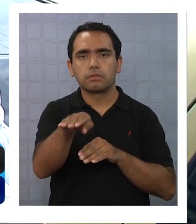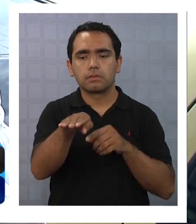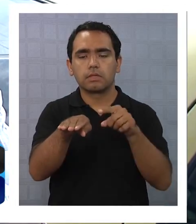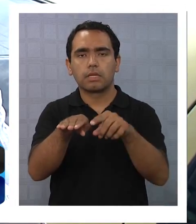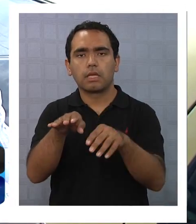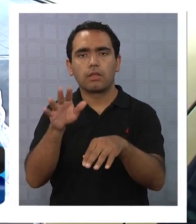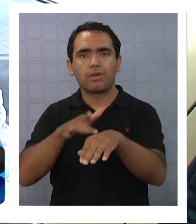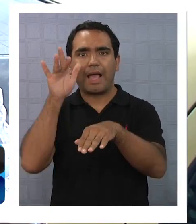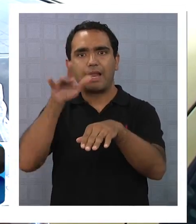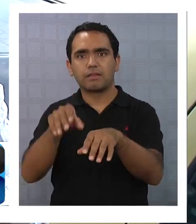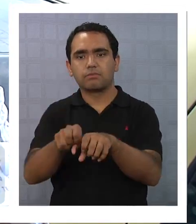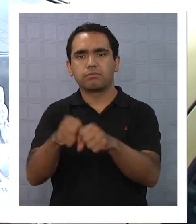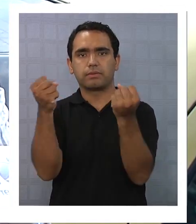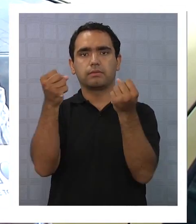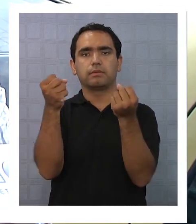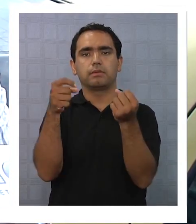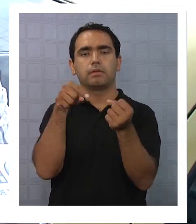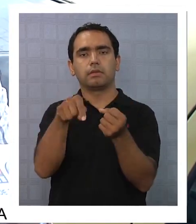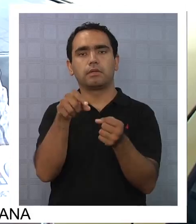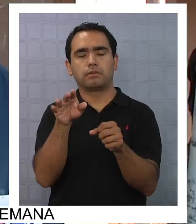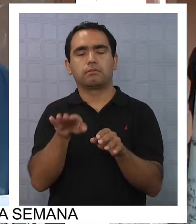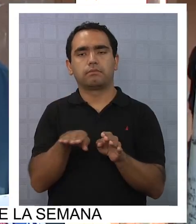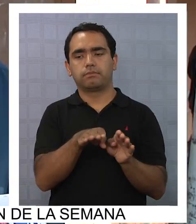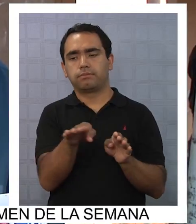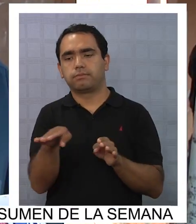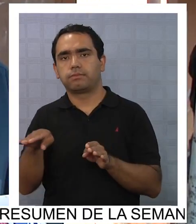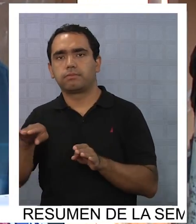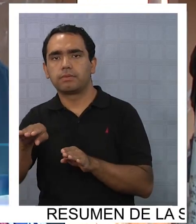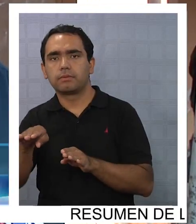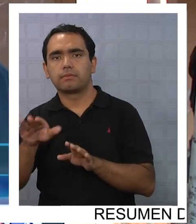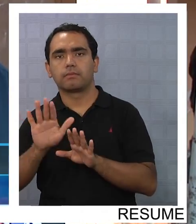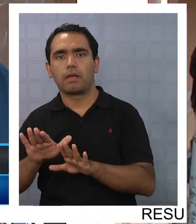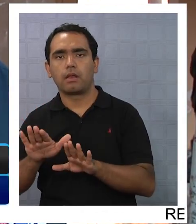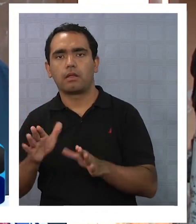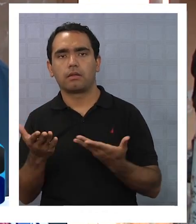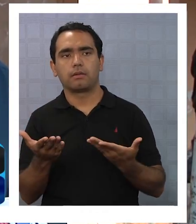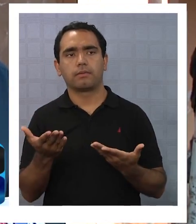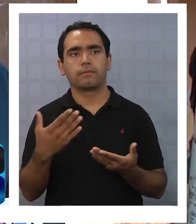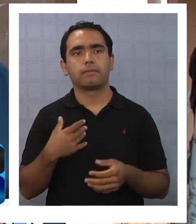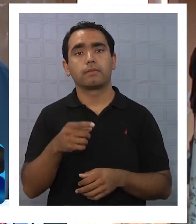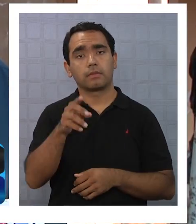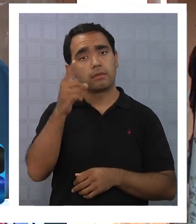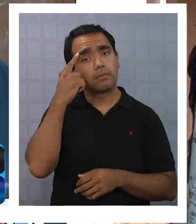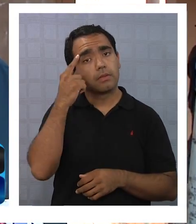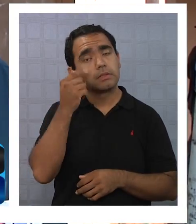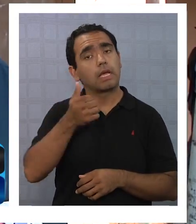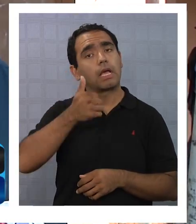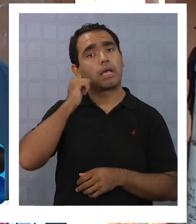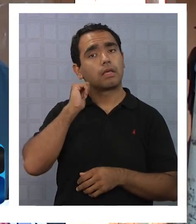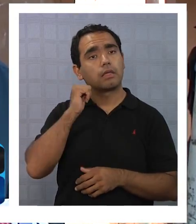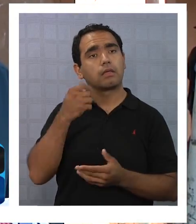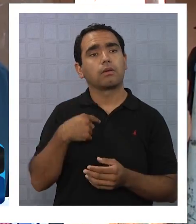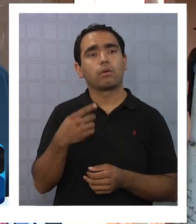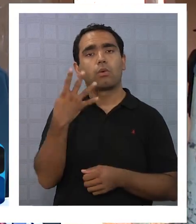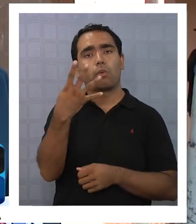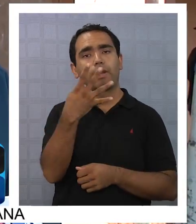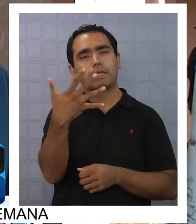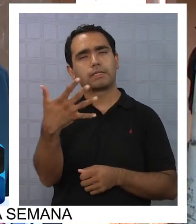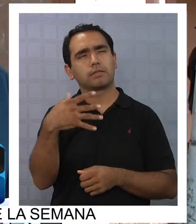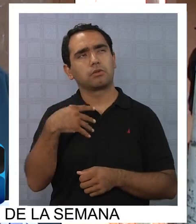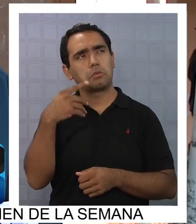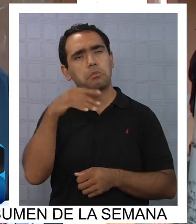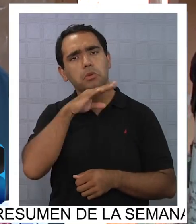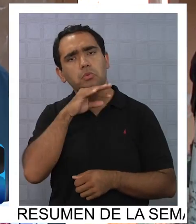fin, y tuvo que parar, tuvo que detenerse. Imagínense ayer que estaban empezando 45 minutos, una